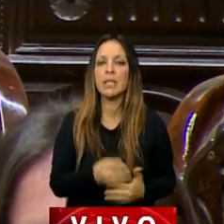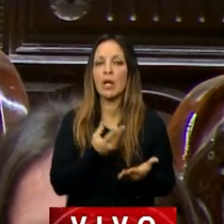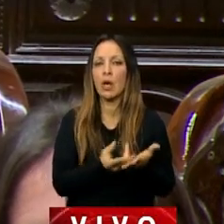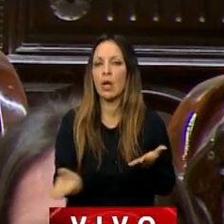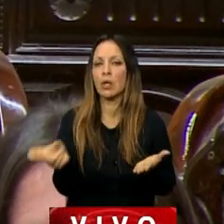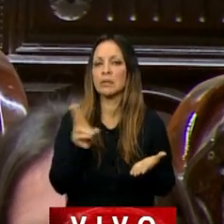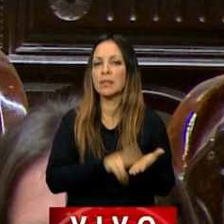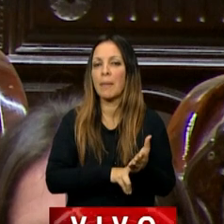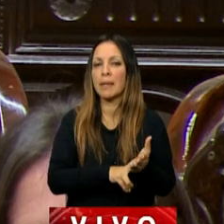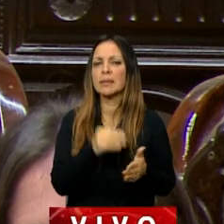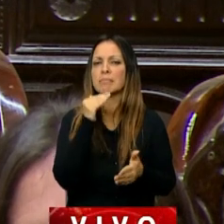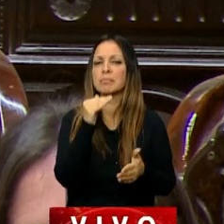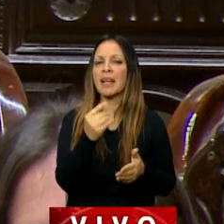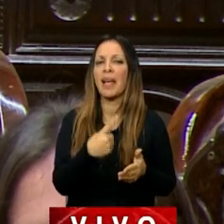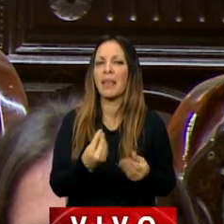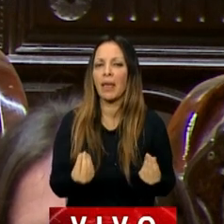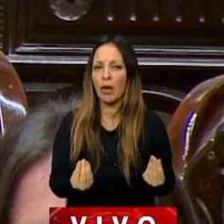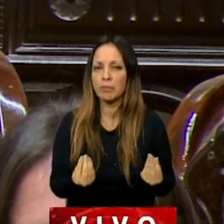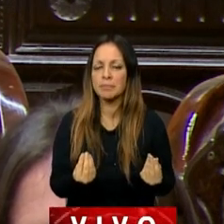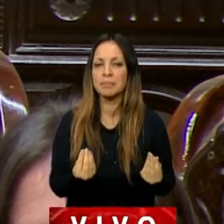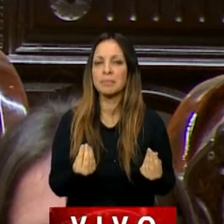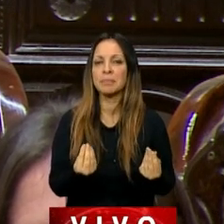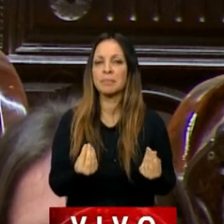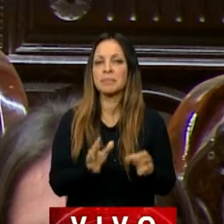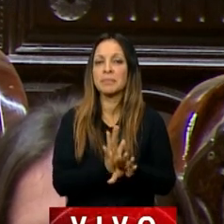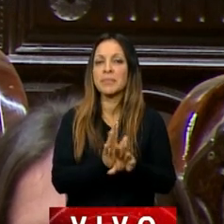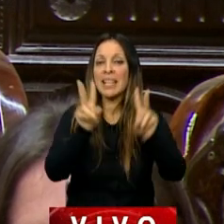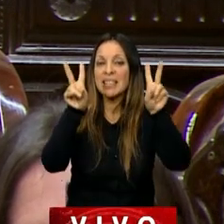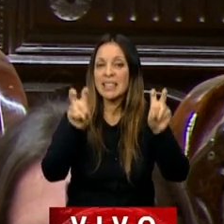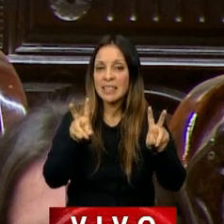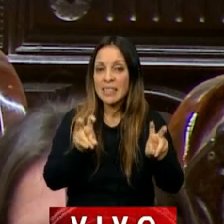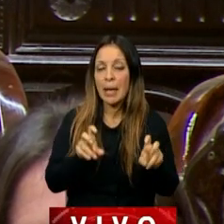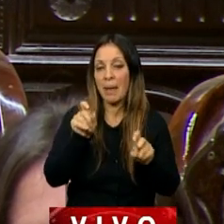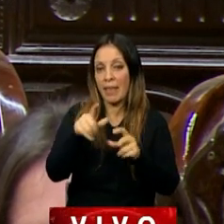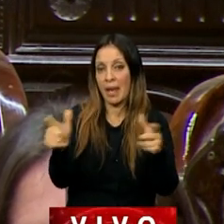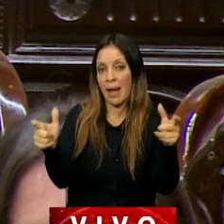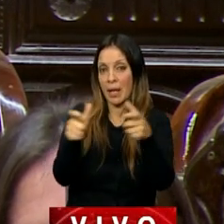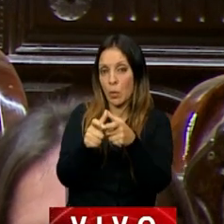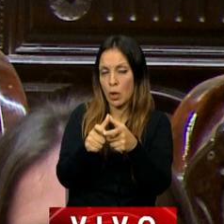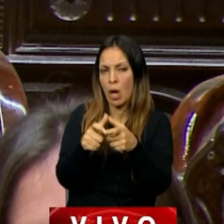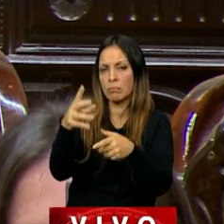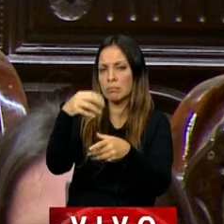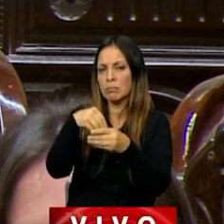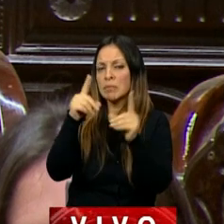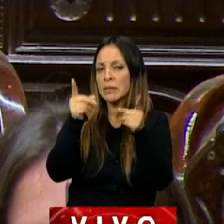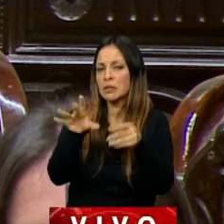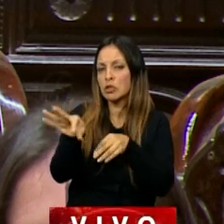vez, ¿qué nos manifiesta? Entre los temas tratados en el encuentro estuvo la